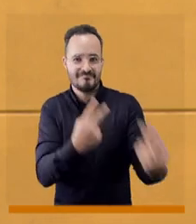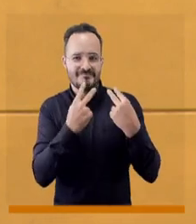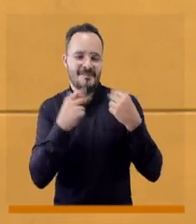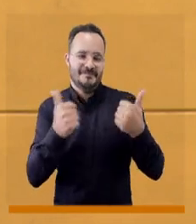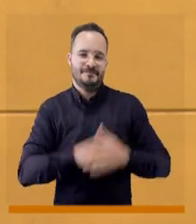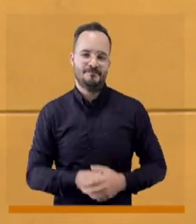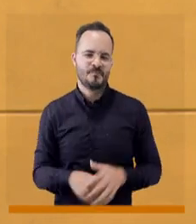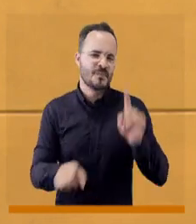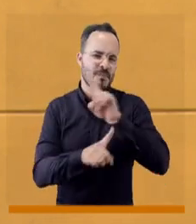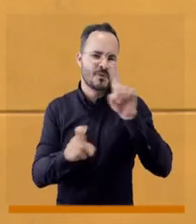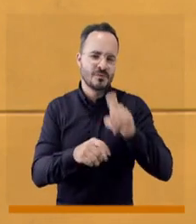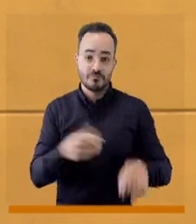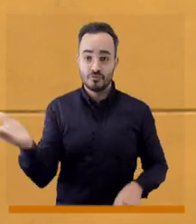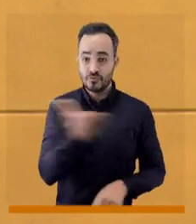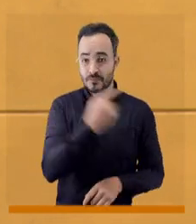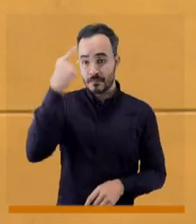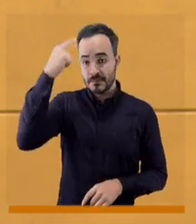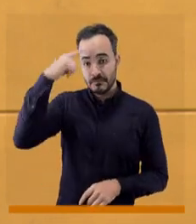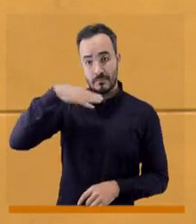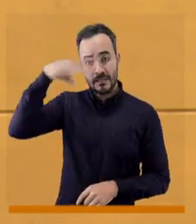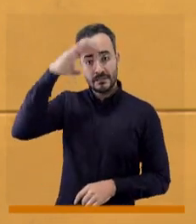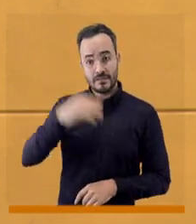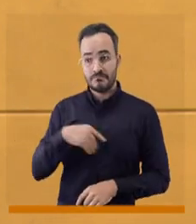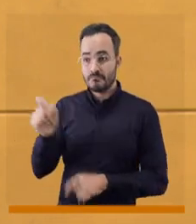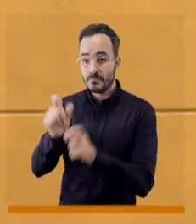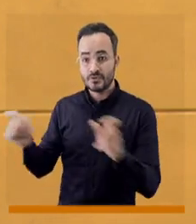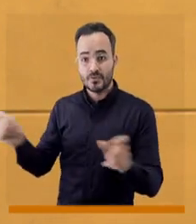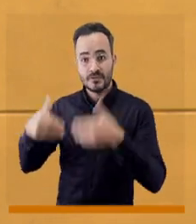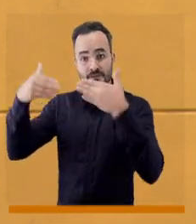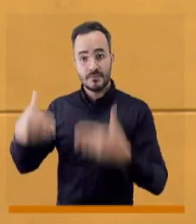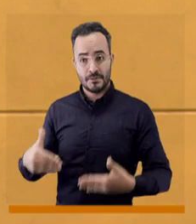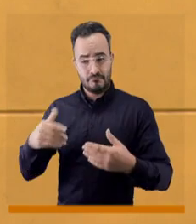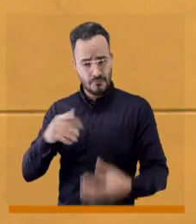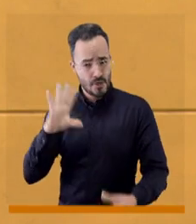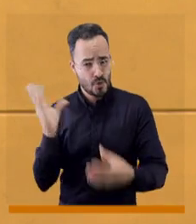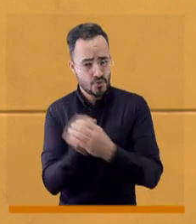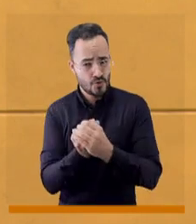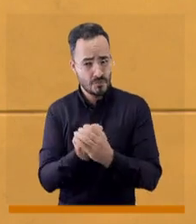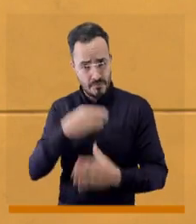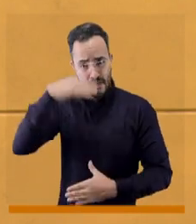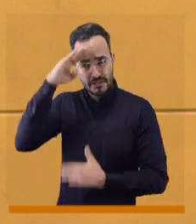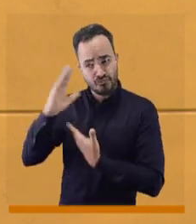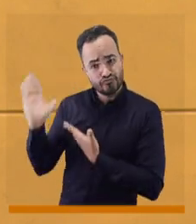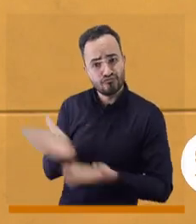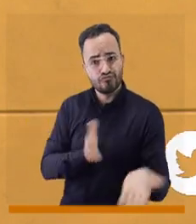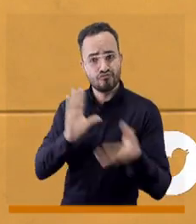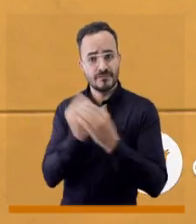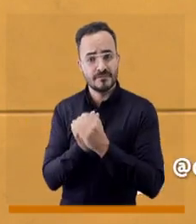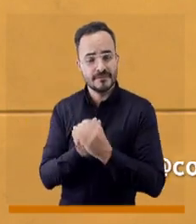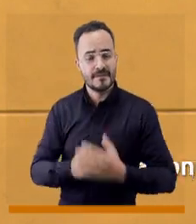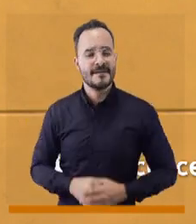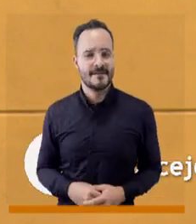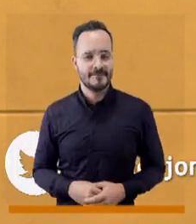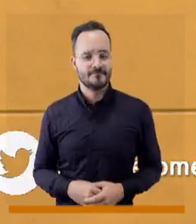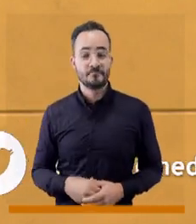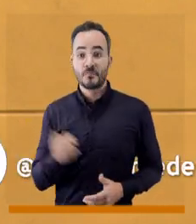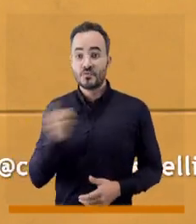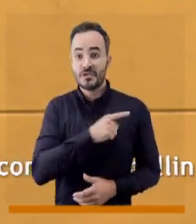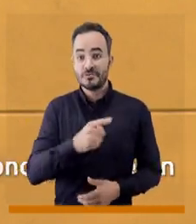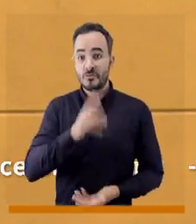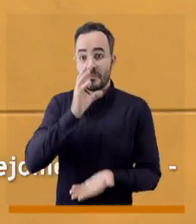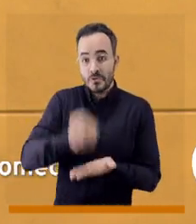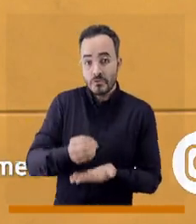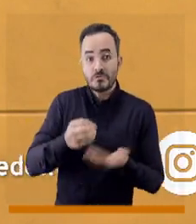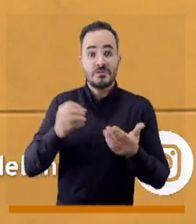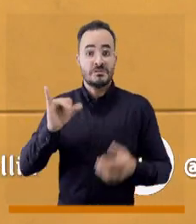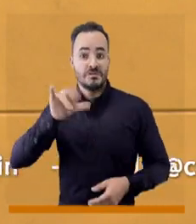semana es, ¿crees que Medellín es incluyente con las personas en condición de discapacidad? Para responder esta pregunta los estamos leyendo